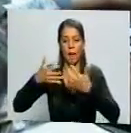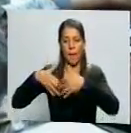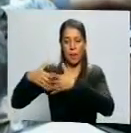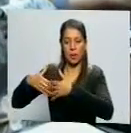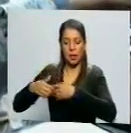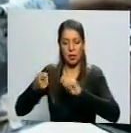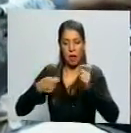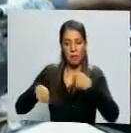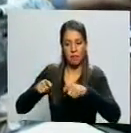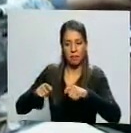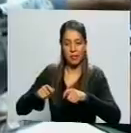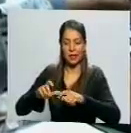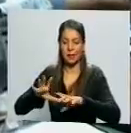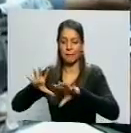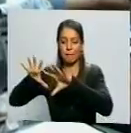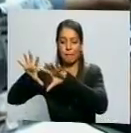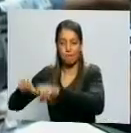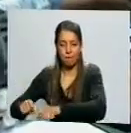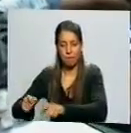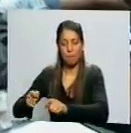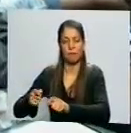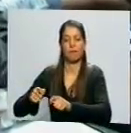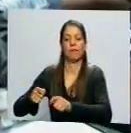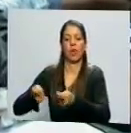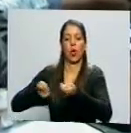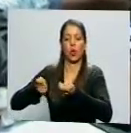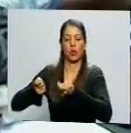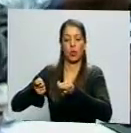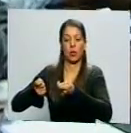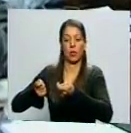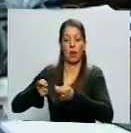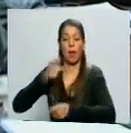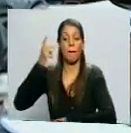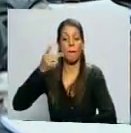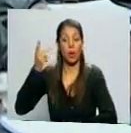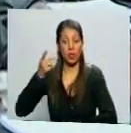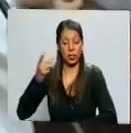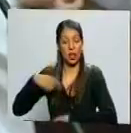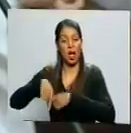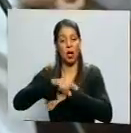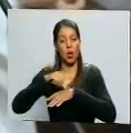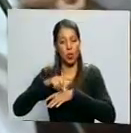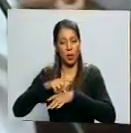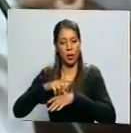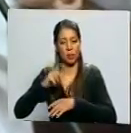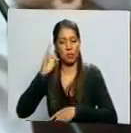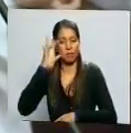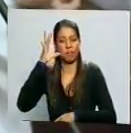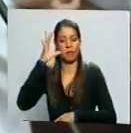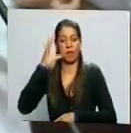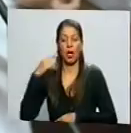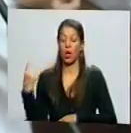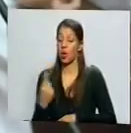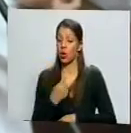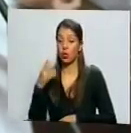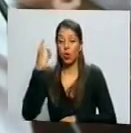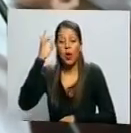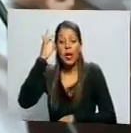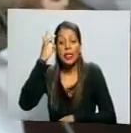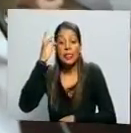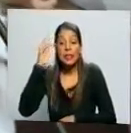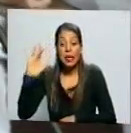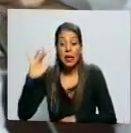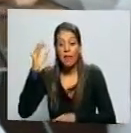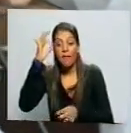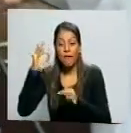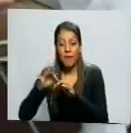comercialización y distribución. Y como quiera que es parte de una política de Estado, nosotros creemos